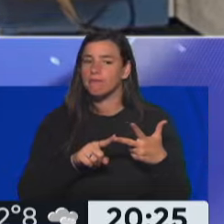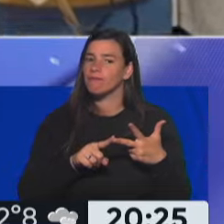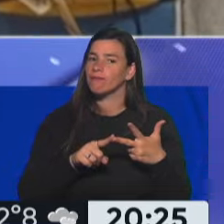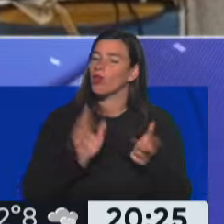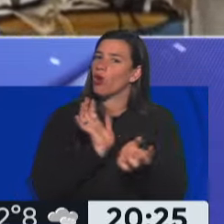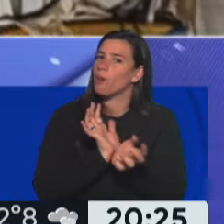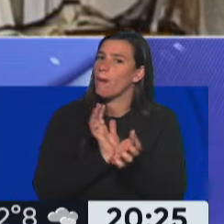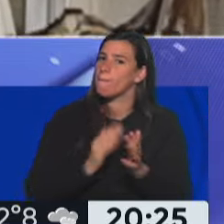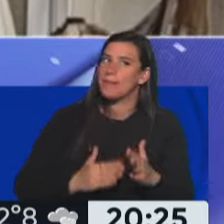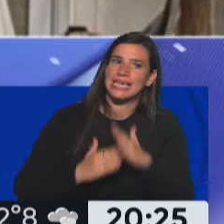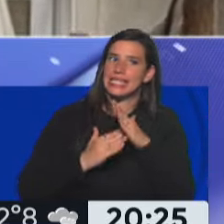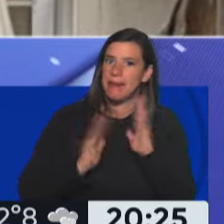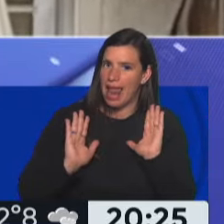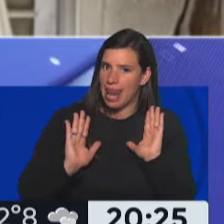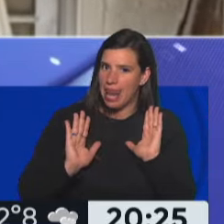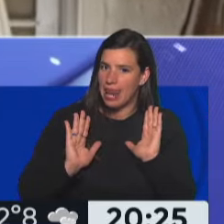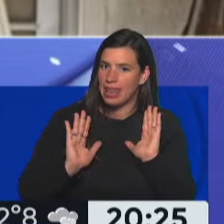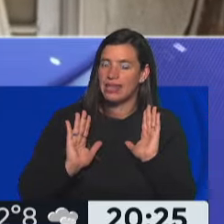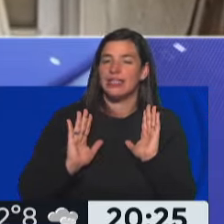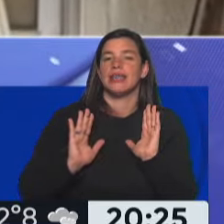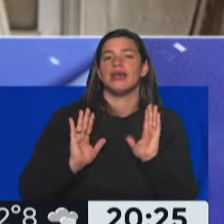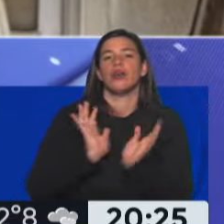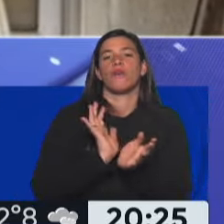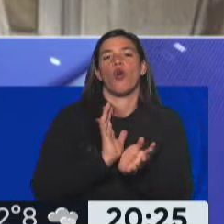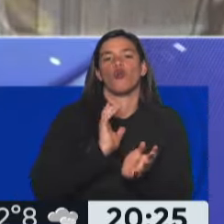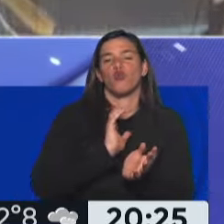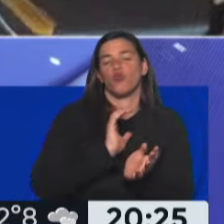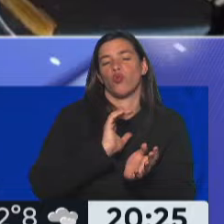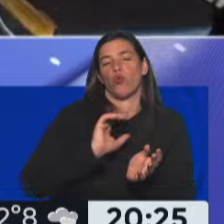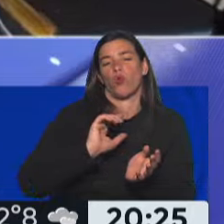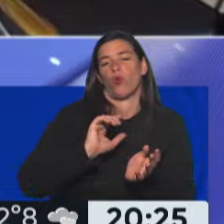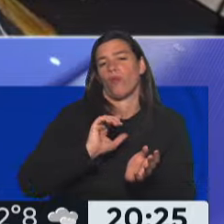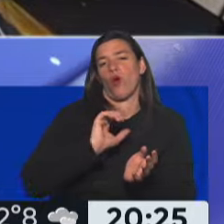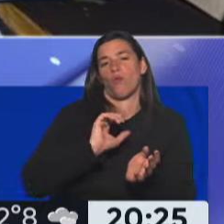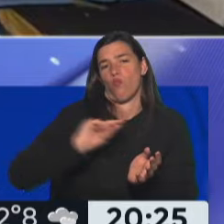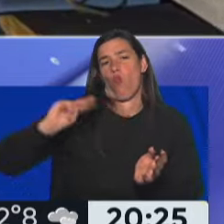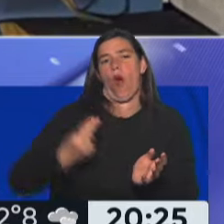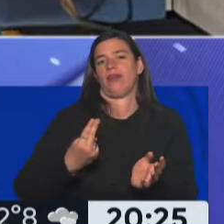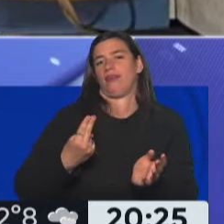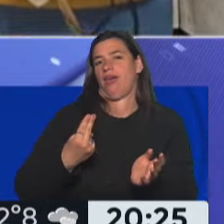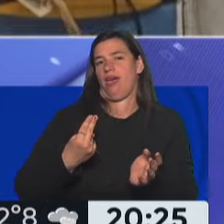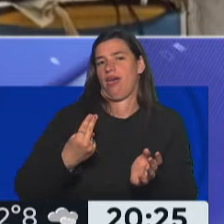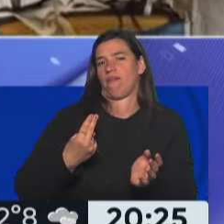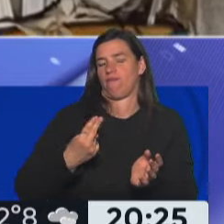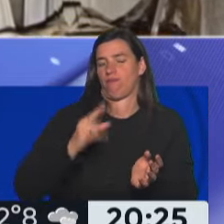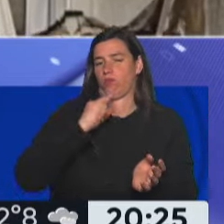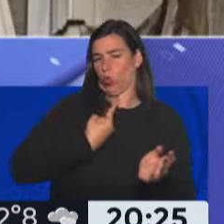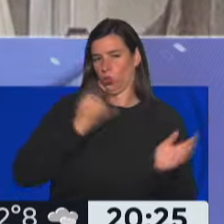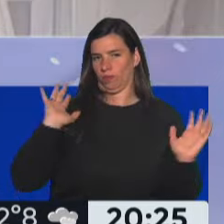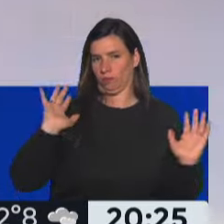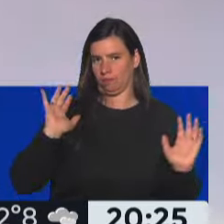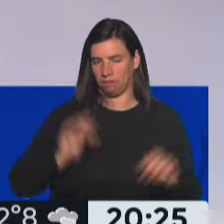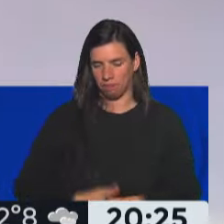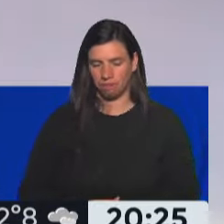principal hipótesis, es la del suicidio, la de que él mismo se haya quitado la vida a través de este